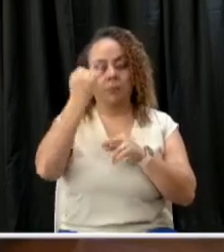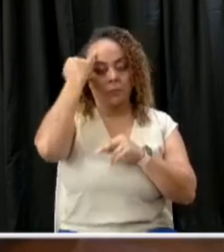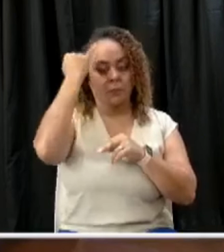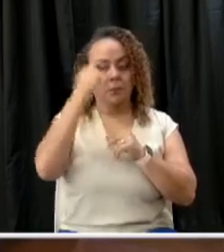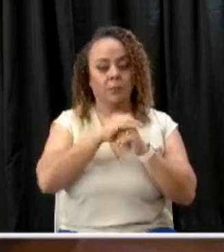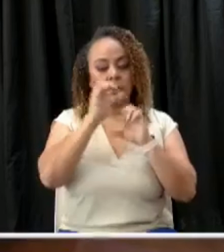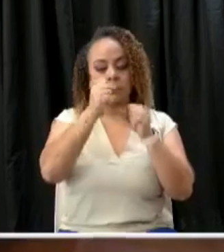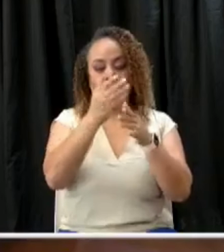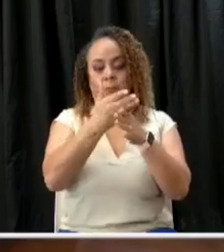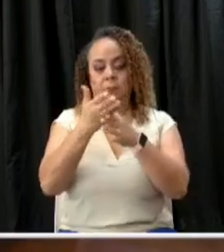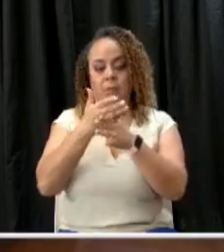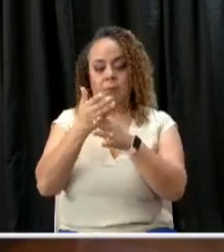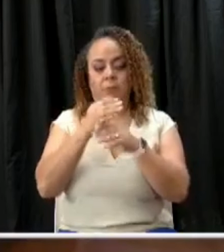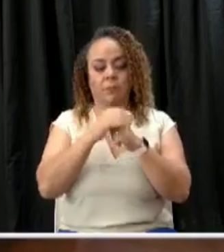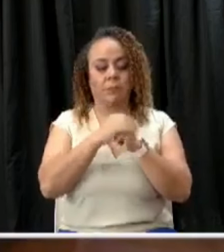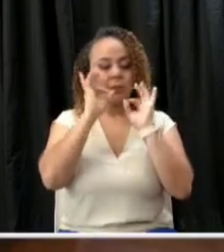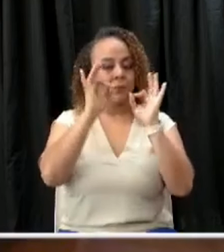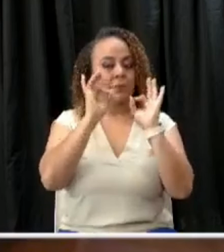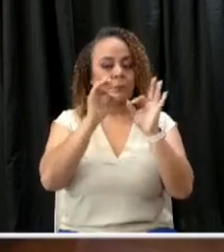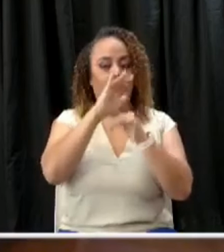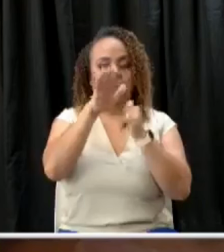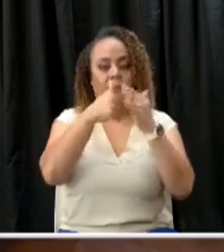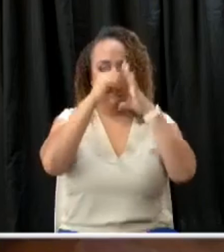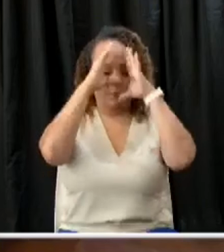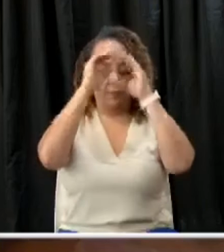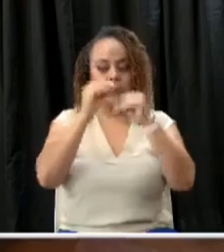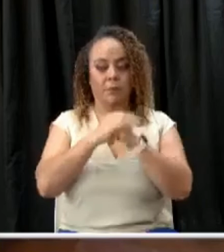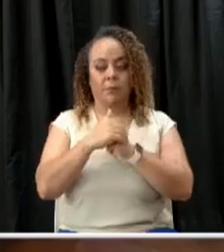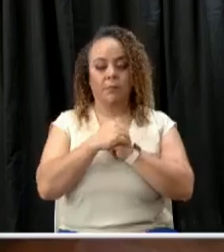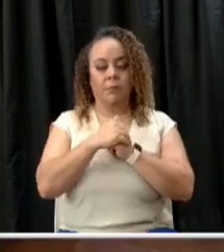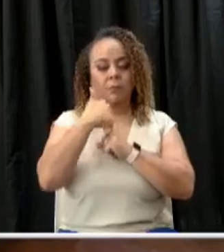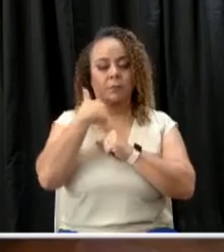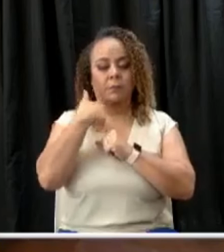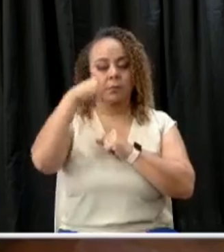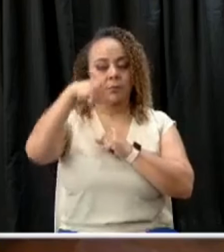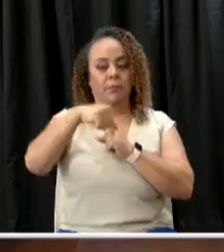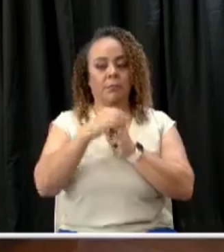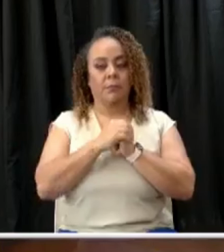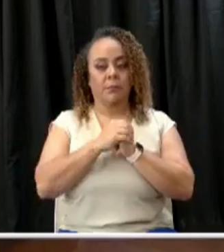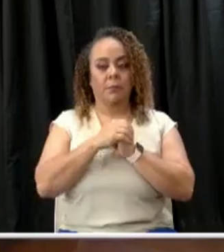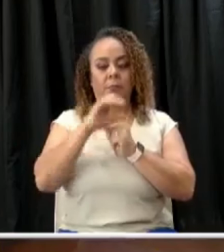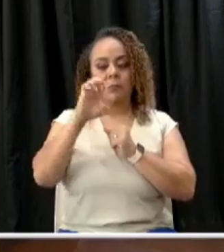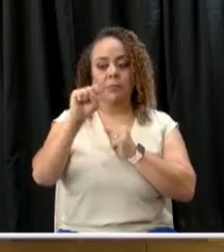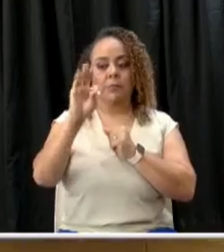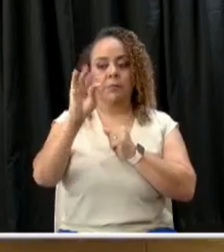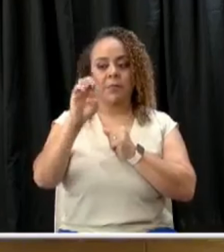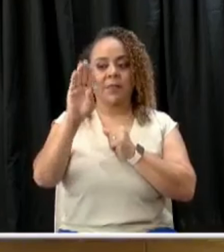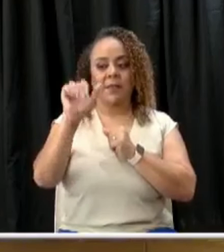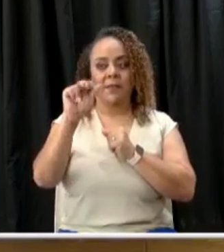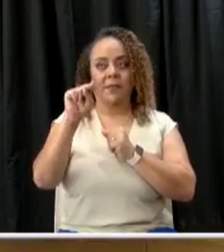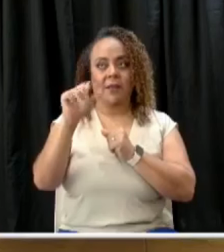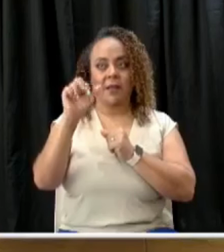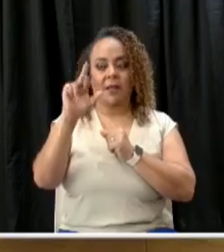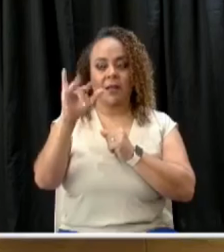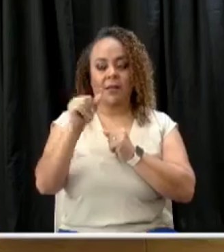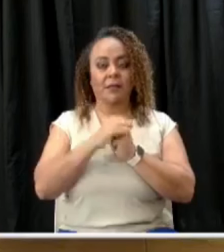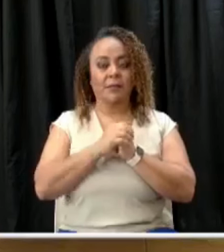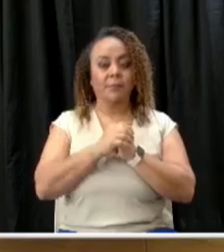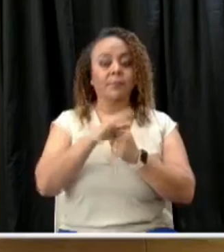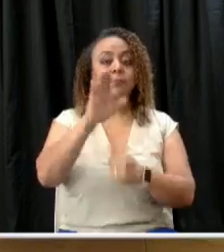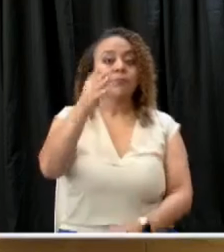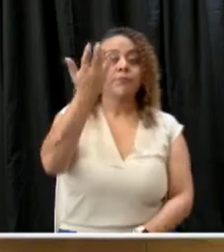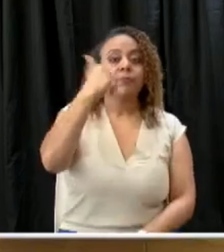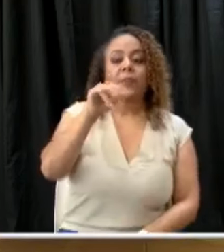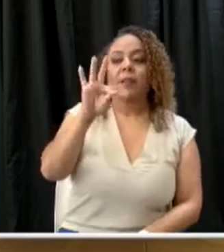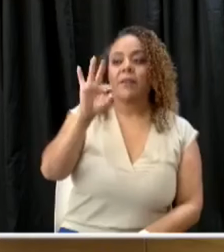que podamos compartir muy bien toda la información que nos trae hoy el ingeniero Esteban Arias. Esteban, Fiorella Mora nos